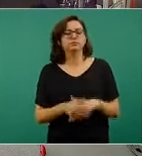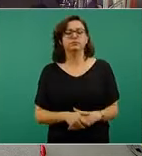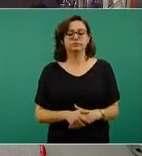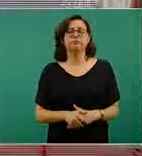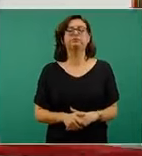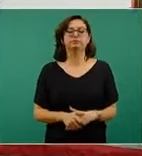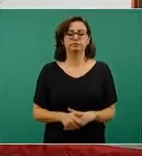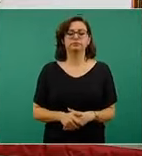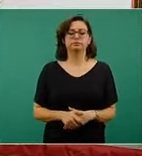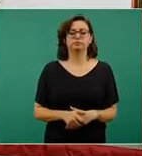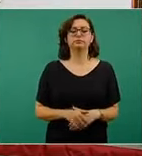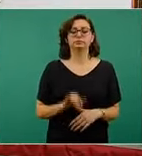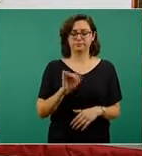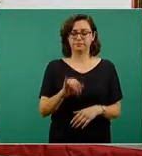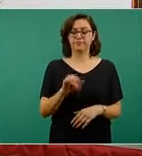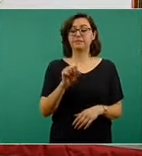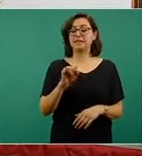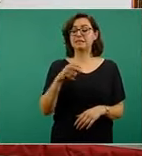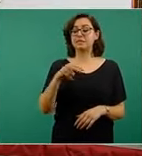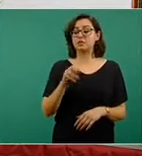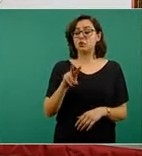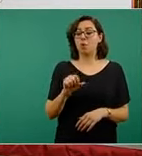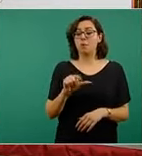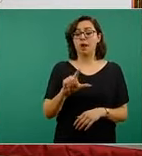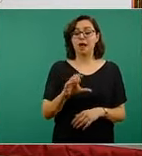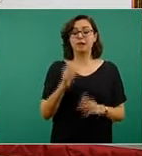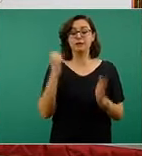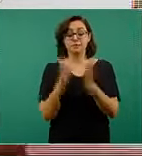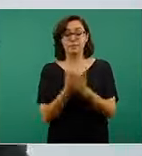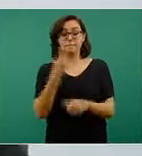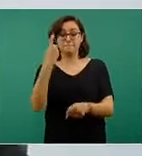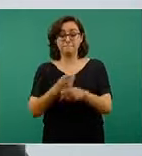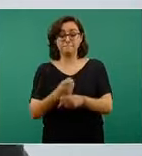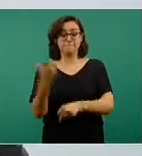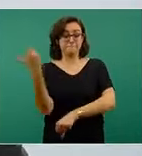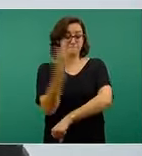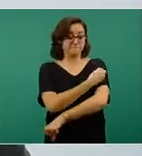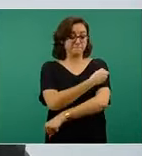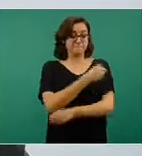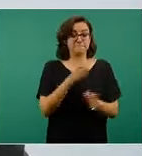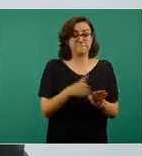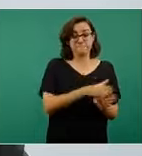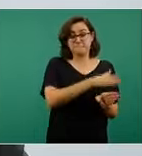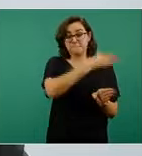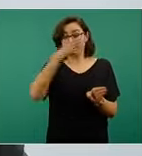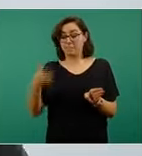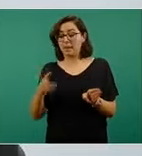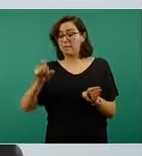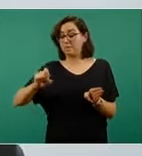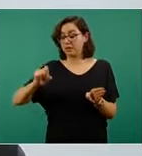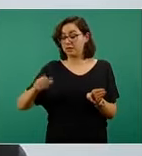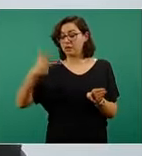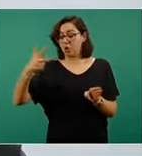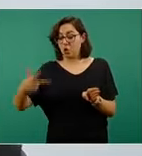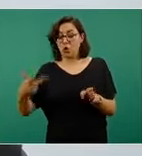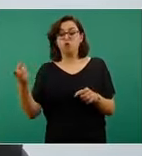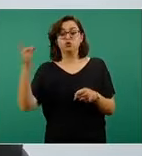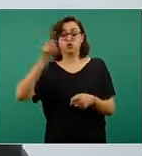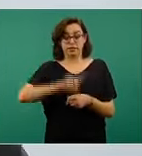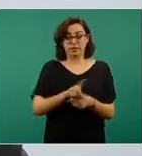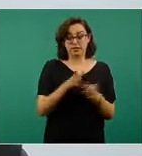de aplicación de esta vacuna es que entre la primera y la segunda dosis deben de pasar 28 días, es decir, debe haber una